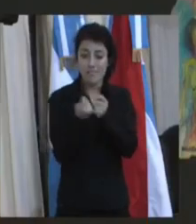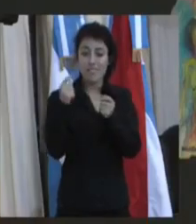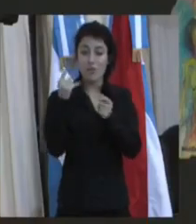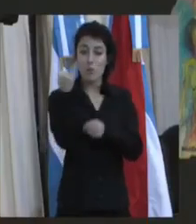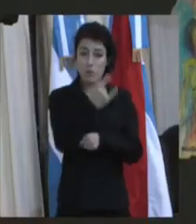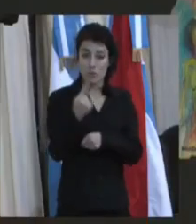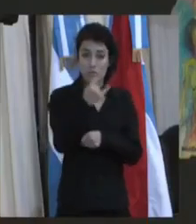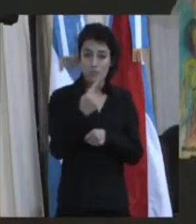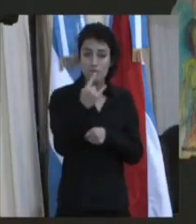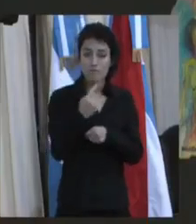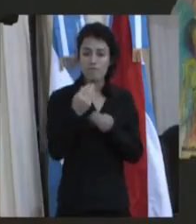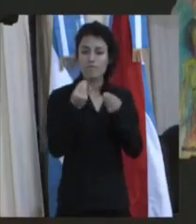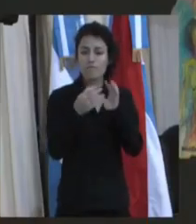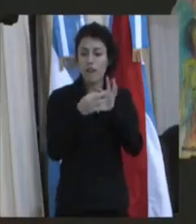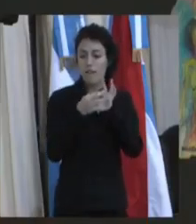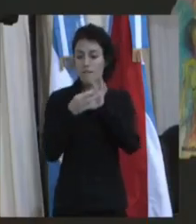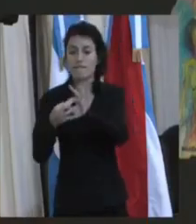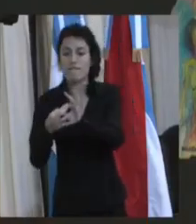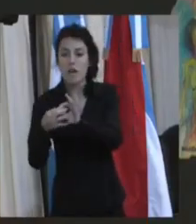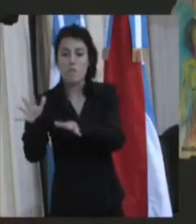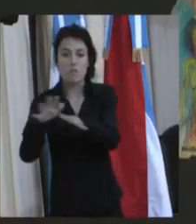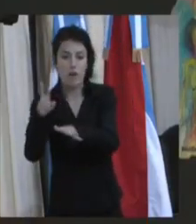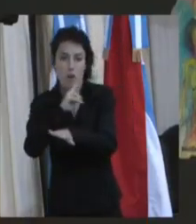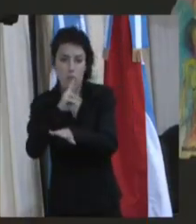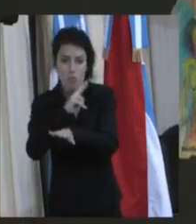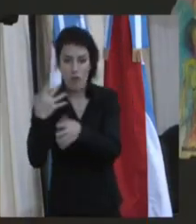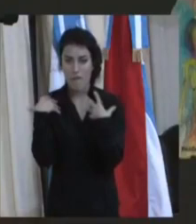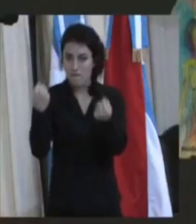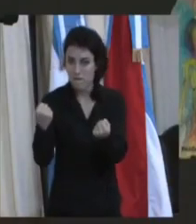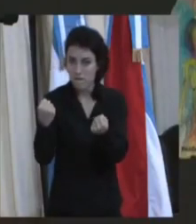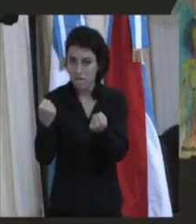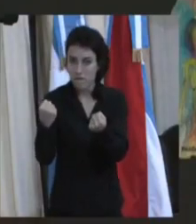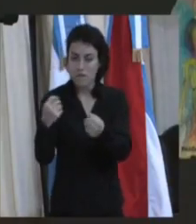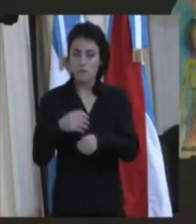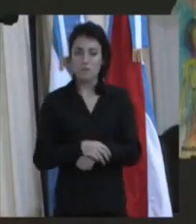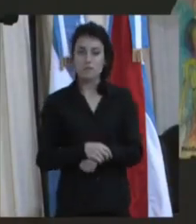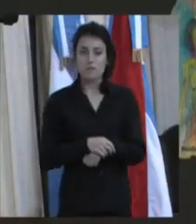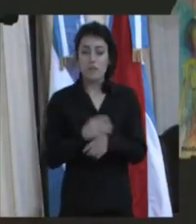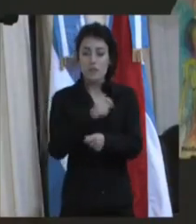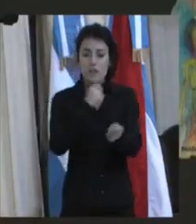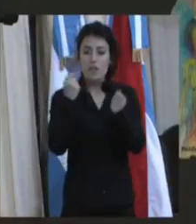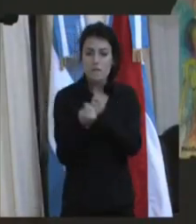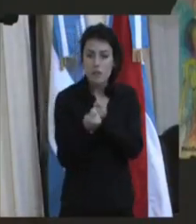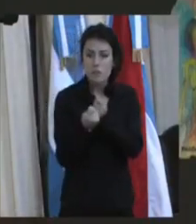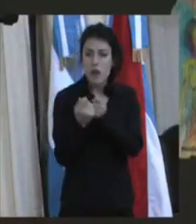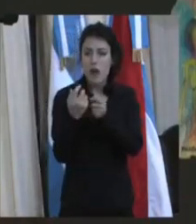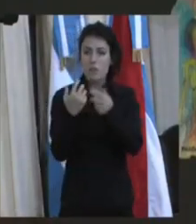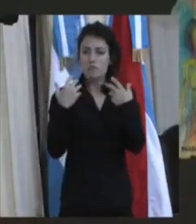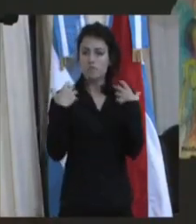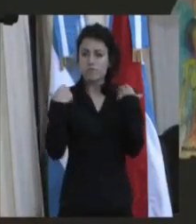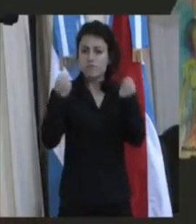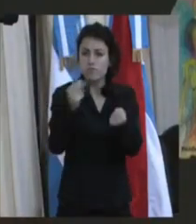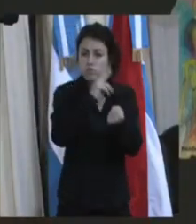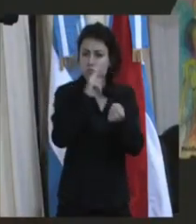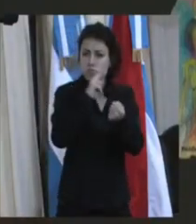se vinculó al movimiento feminista. En los años en que estalla la reforma, el movimiento feminista es